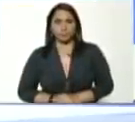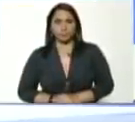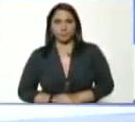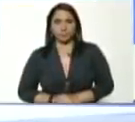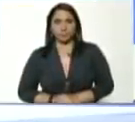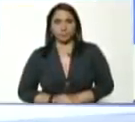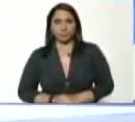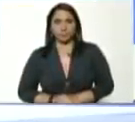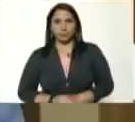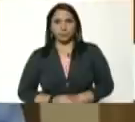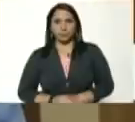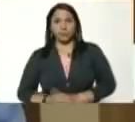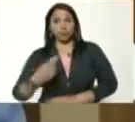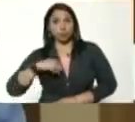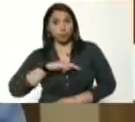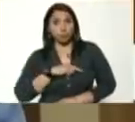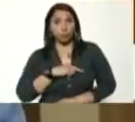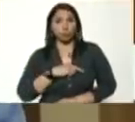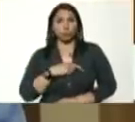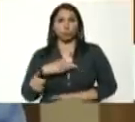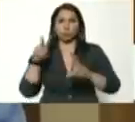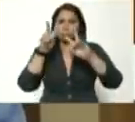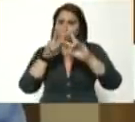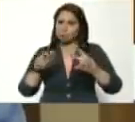porque estábamos nosotros haciéndole seguimiento.